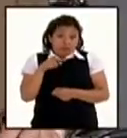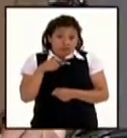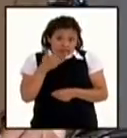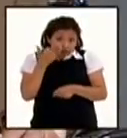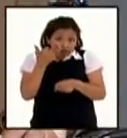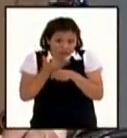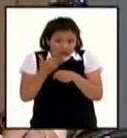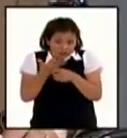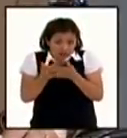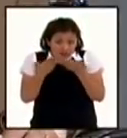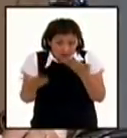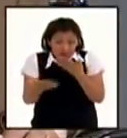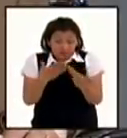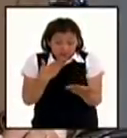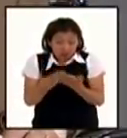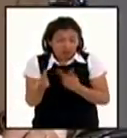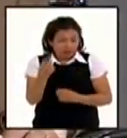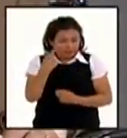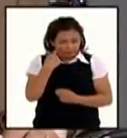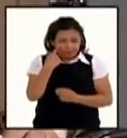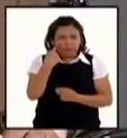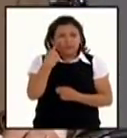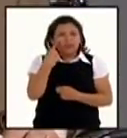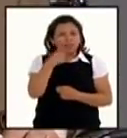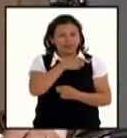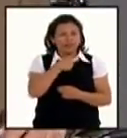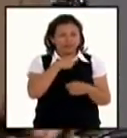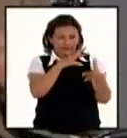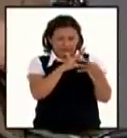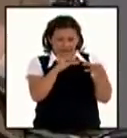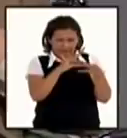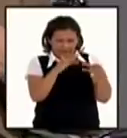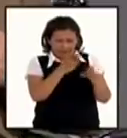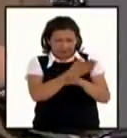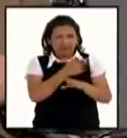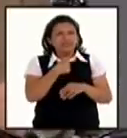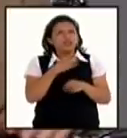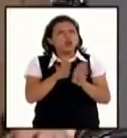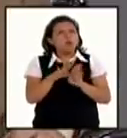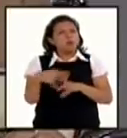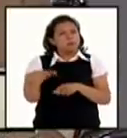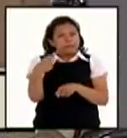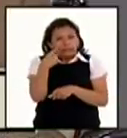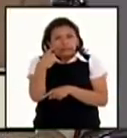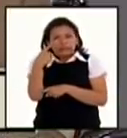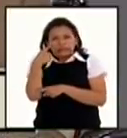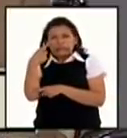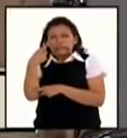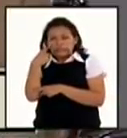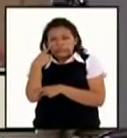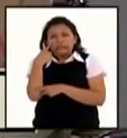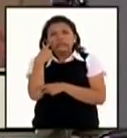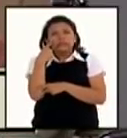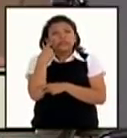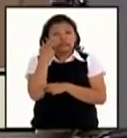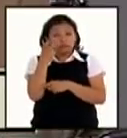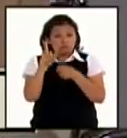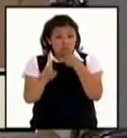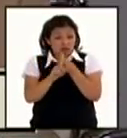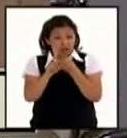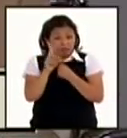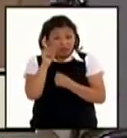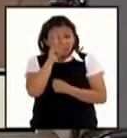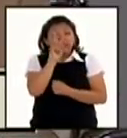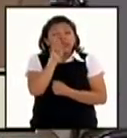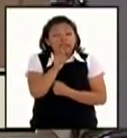que mientras platicabas, es recurrente y es el problema más complejo es que